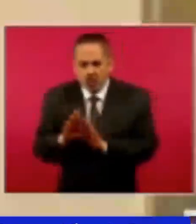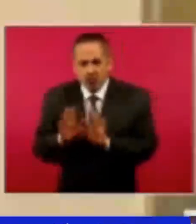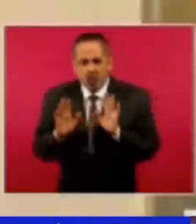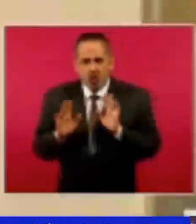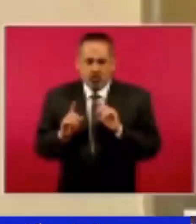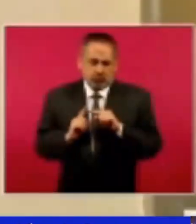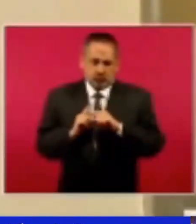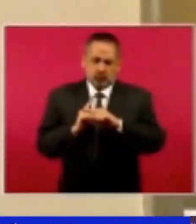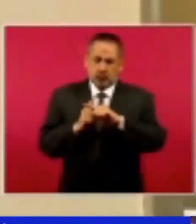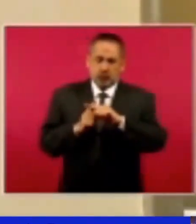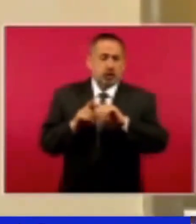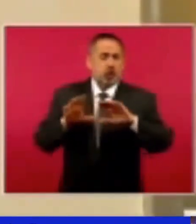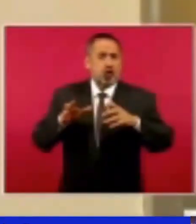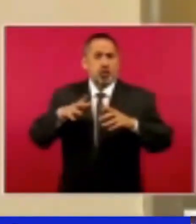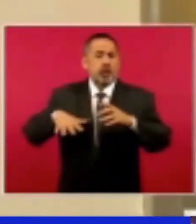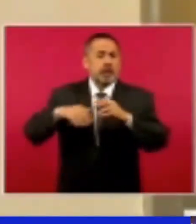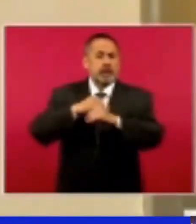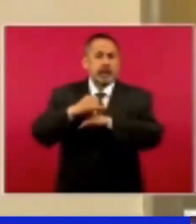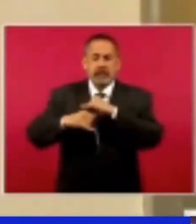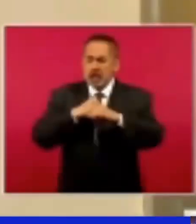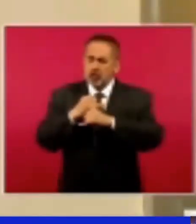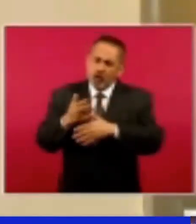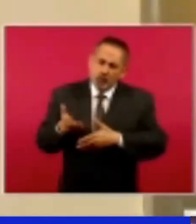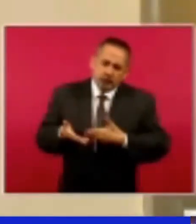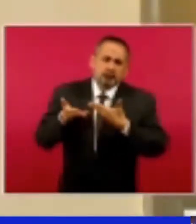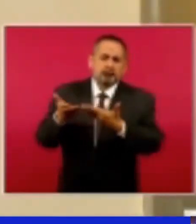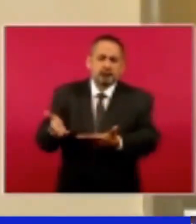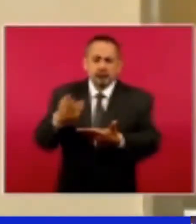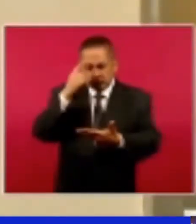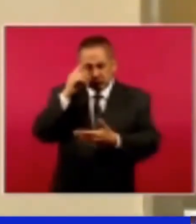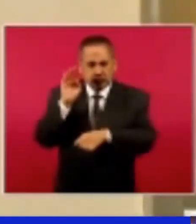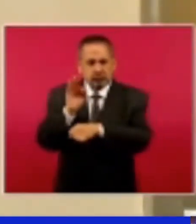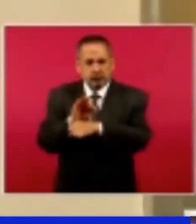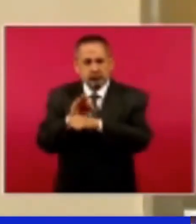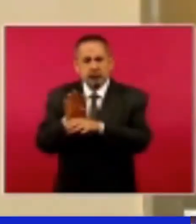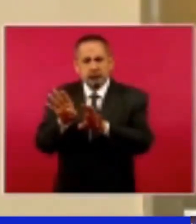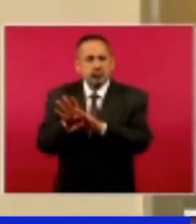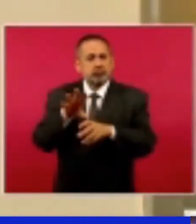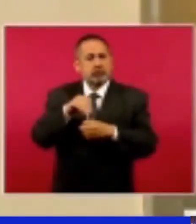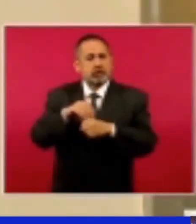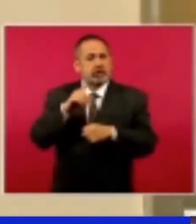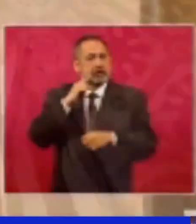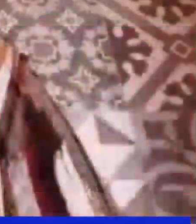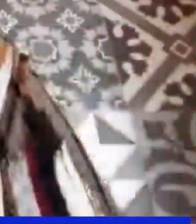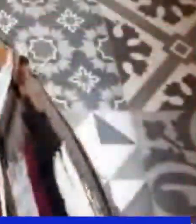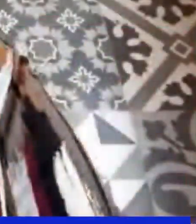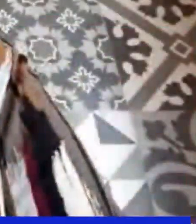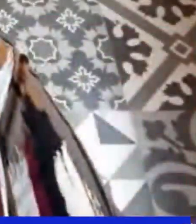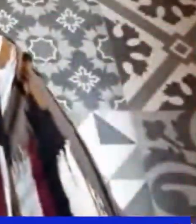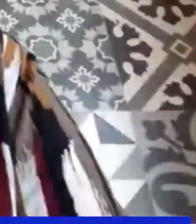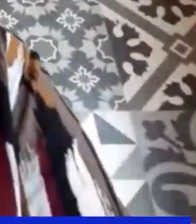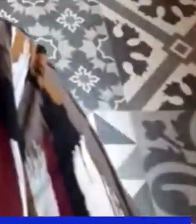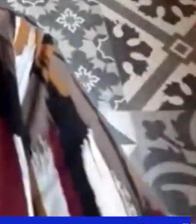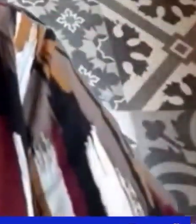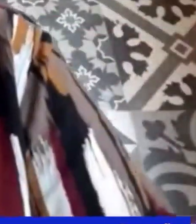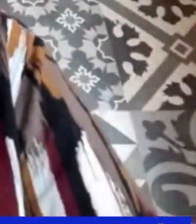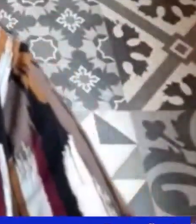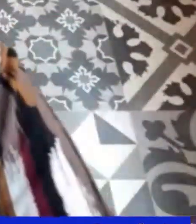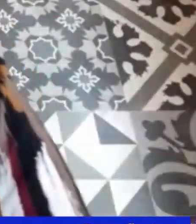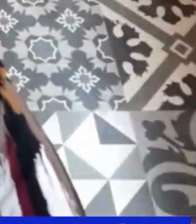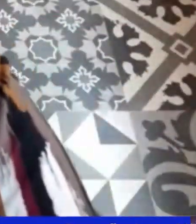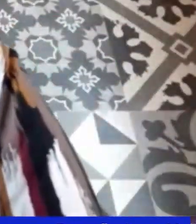sandinista, pues creo que eso habla bastante de la política de la doctrina Estrada que se ha impulsado durante